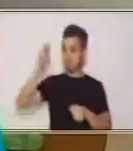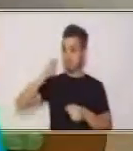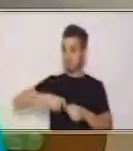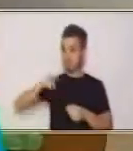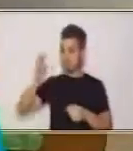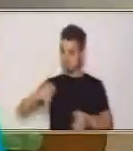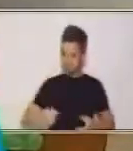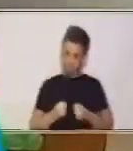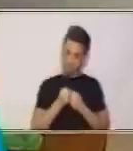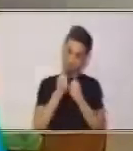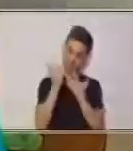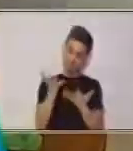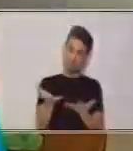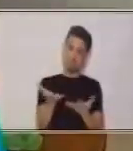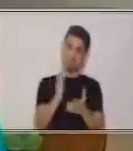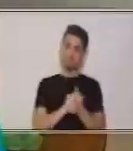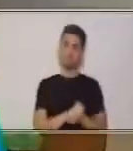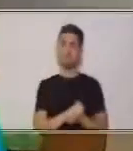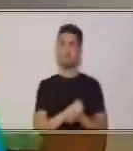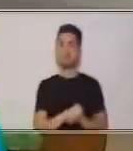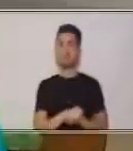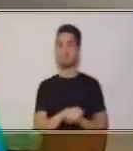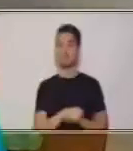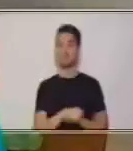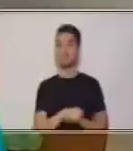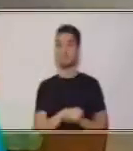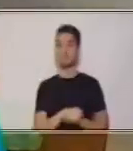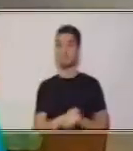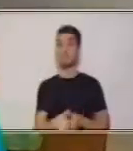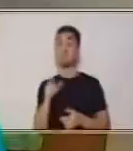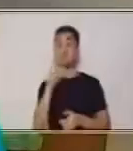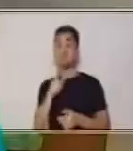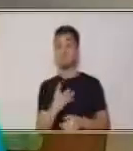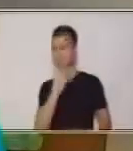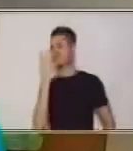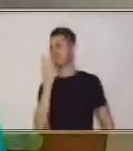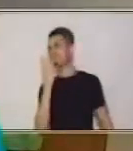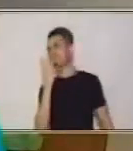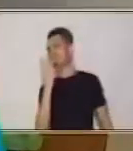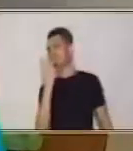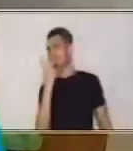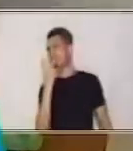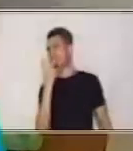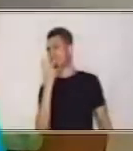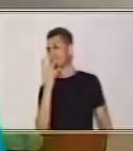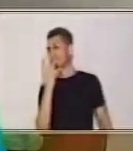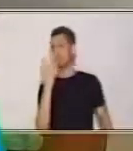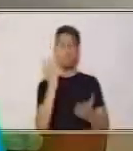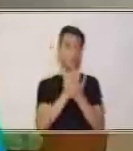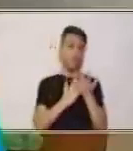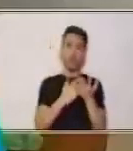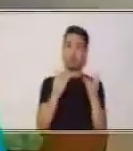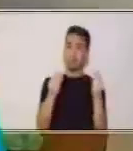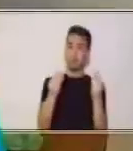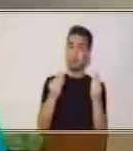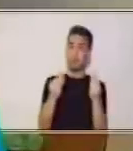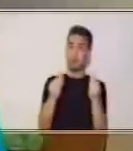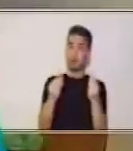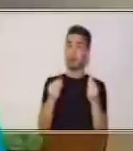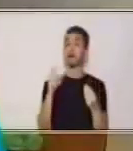expresarlo. Si te enfadas quizás o algo miedo te da,